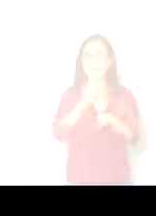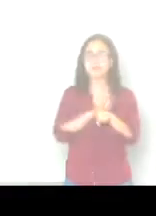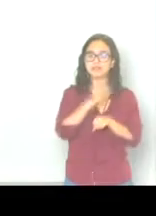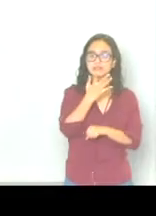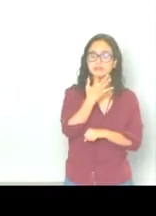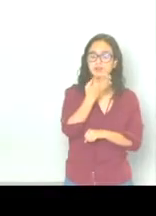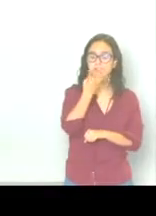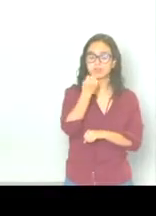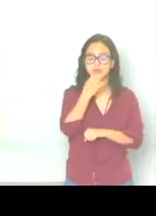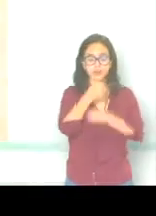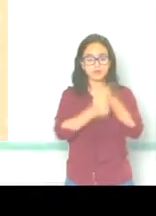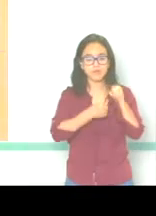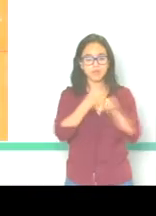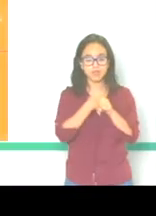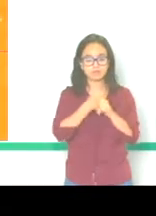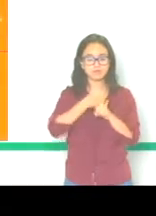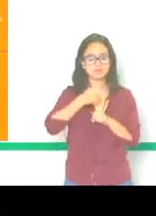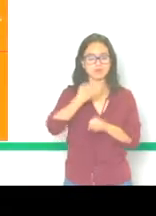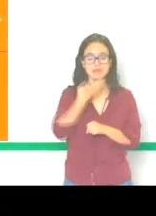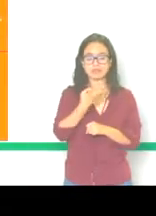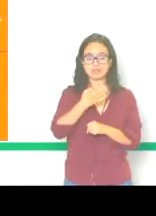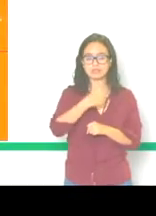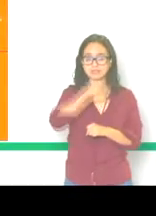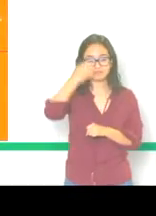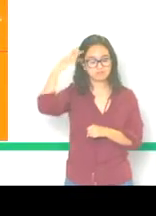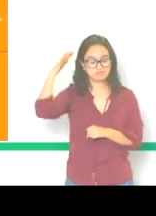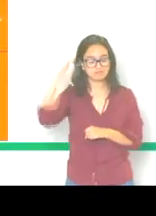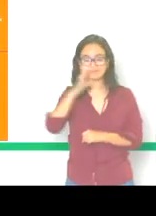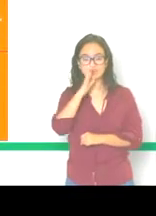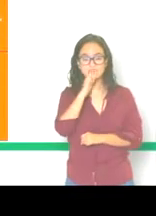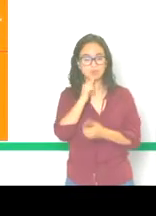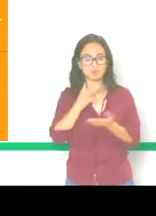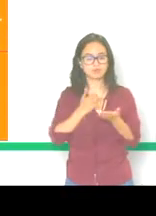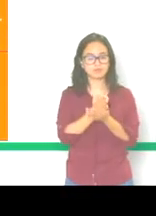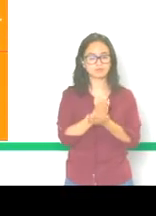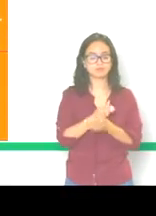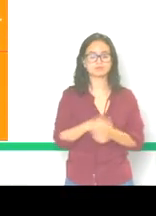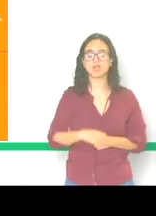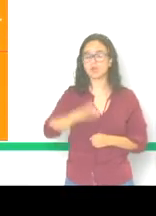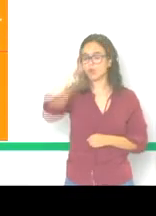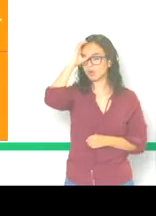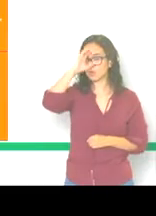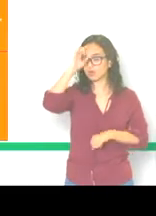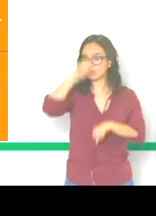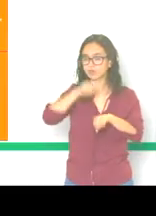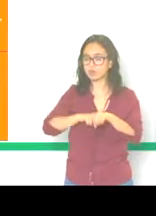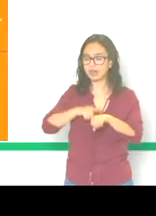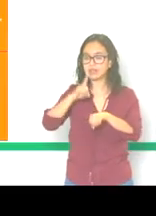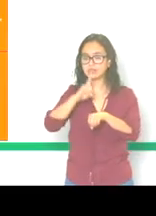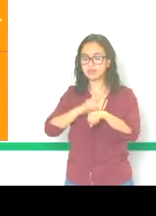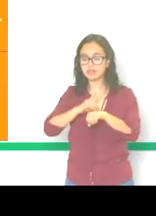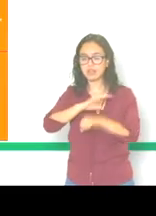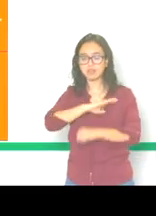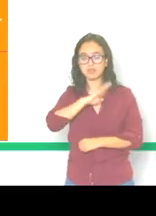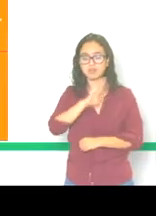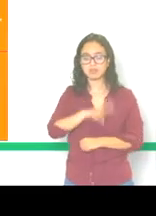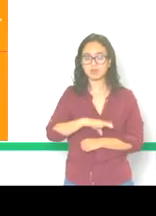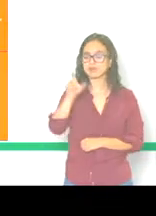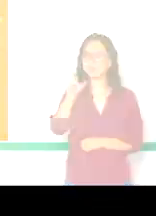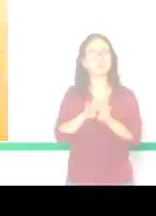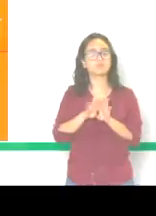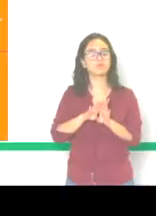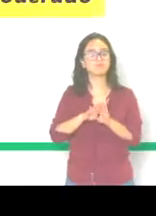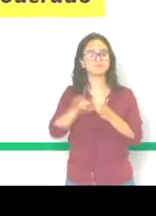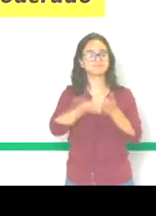velación. Actividades culturales relacionadas con el Día de Muertos y Xantolo están